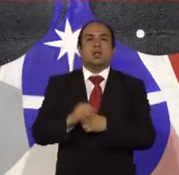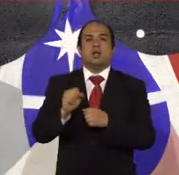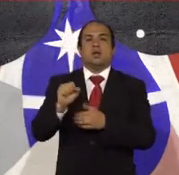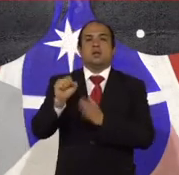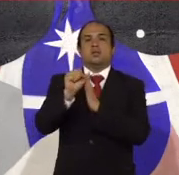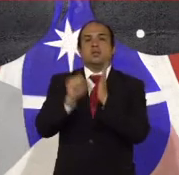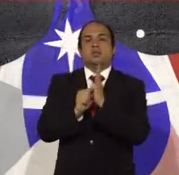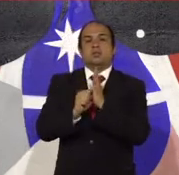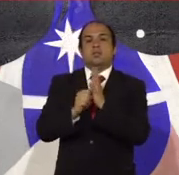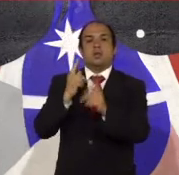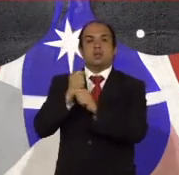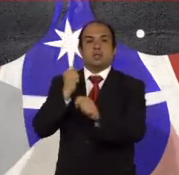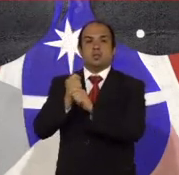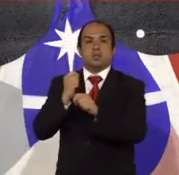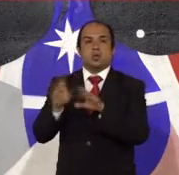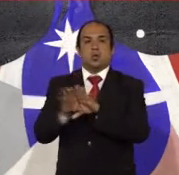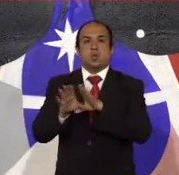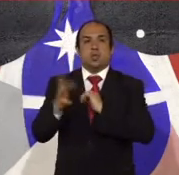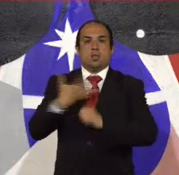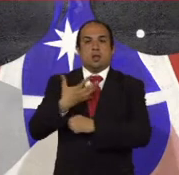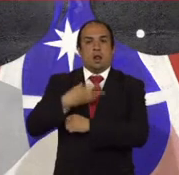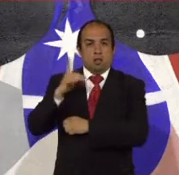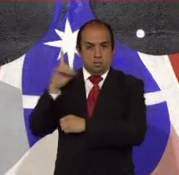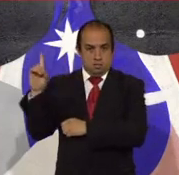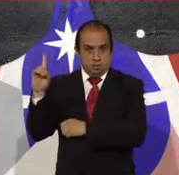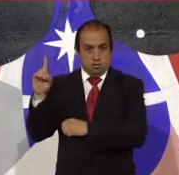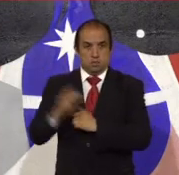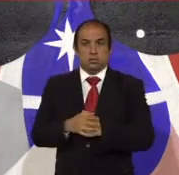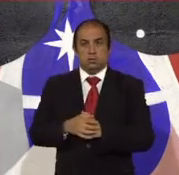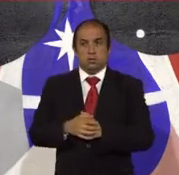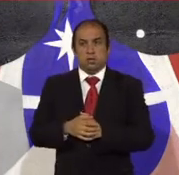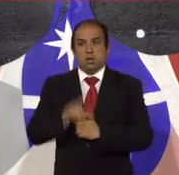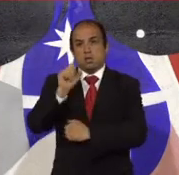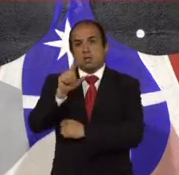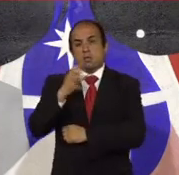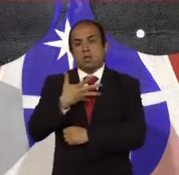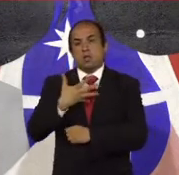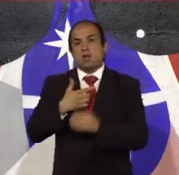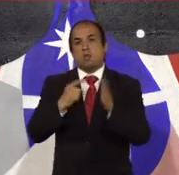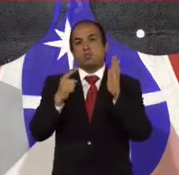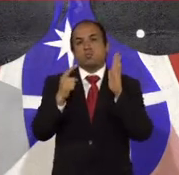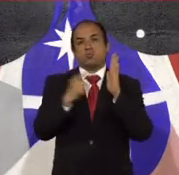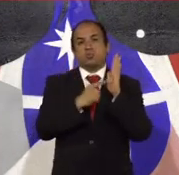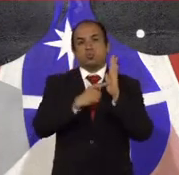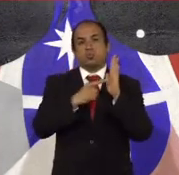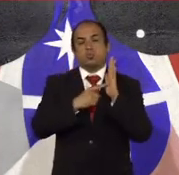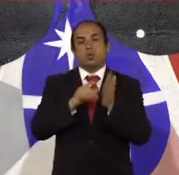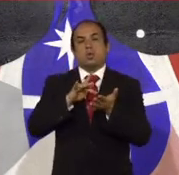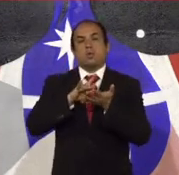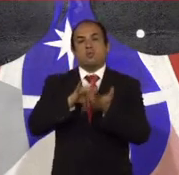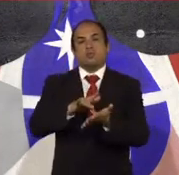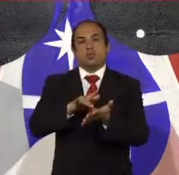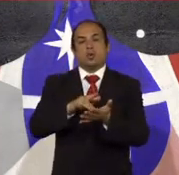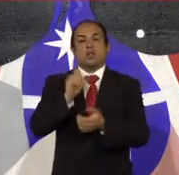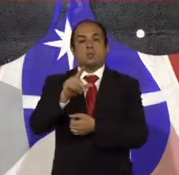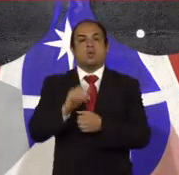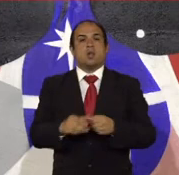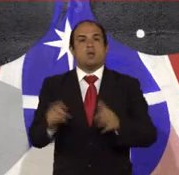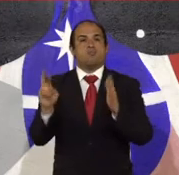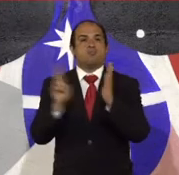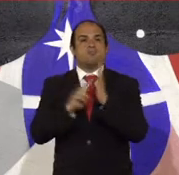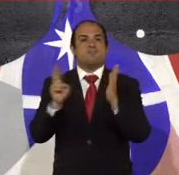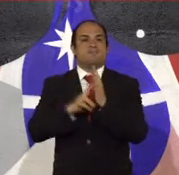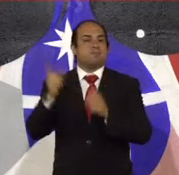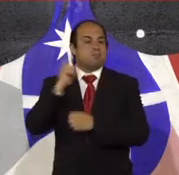transporte colectivo, como el que tienen aquí a su derecha. Además de tener un botón de auxilio y una alerta sonora. Cuando